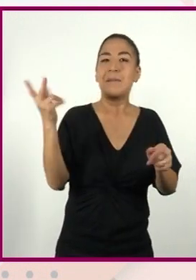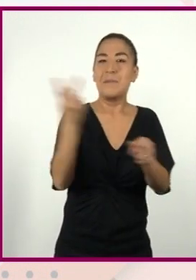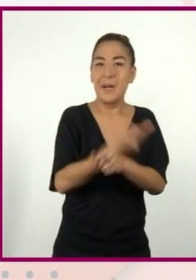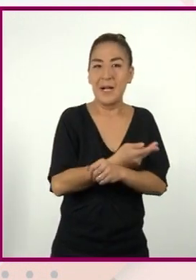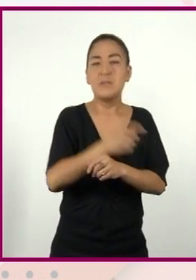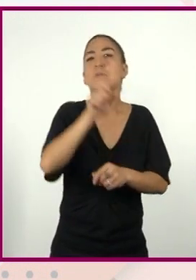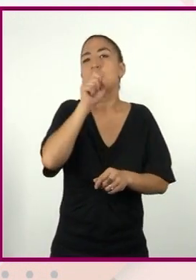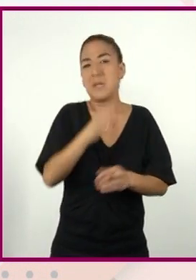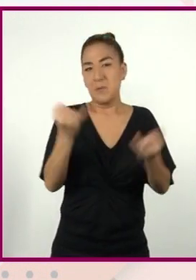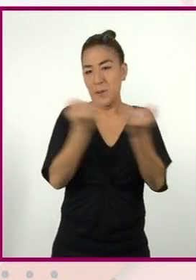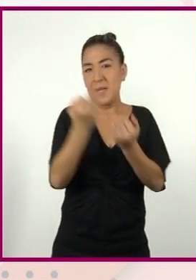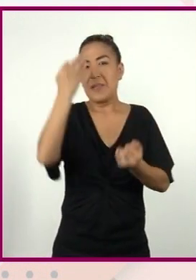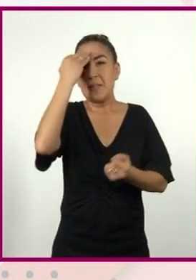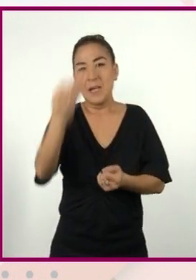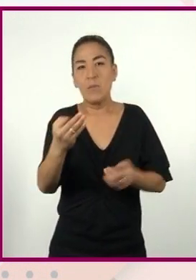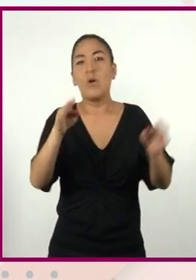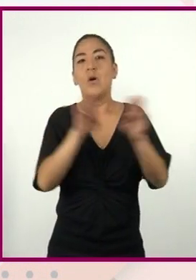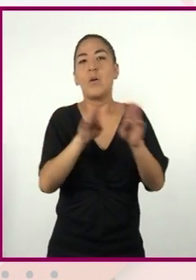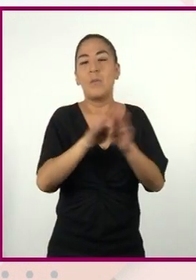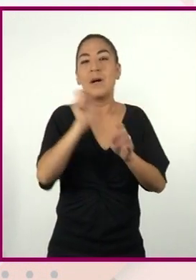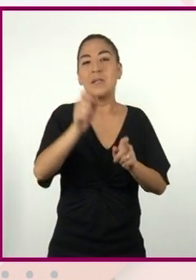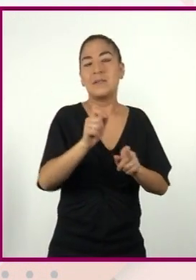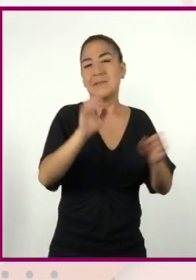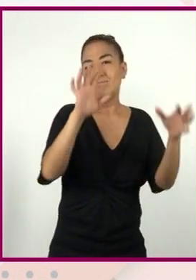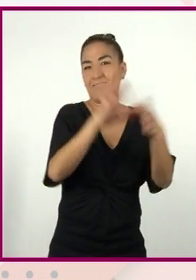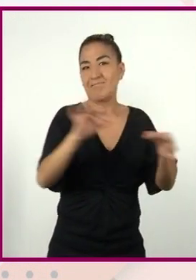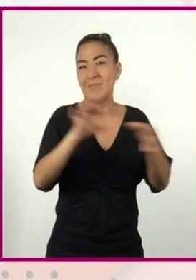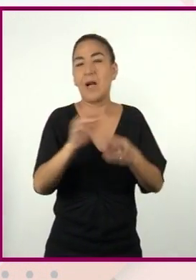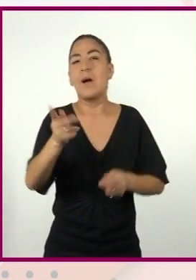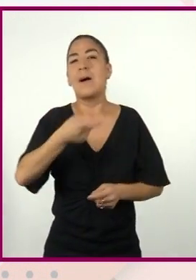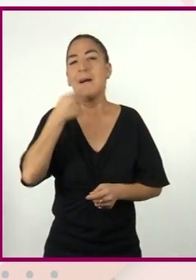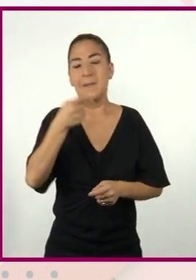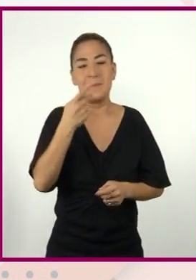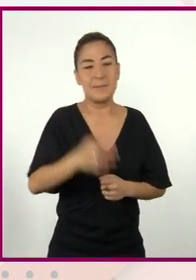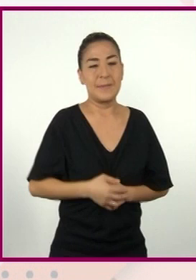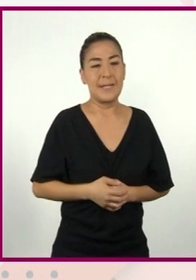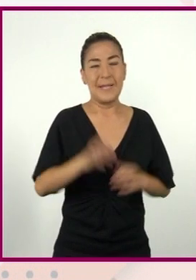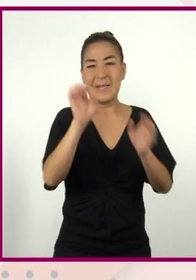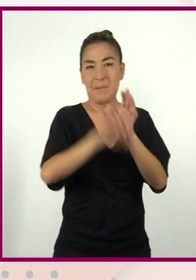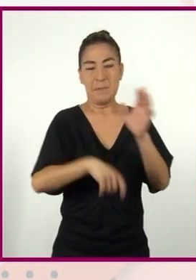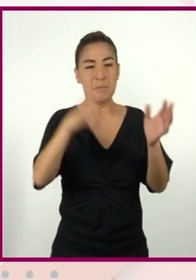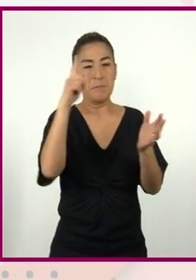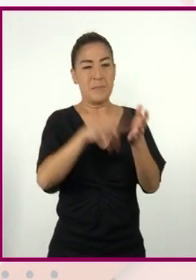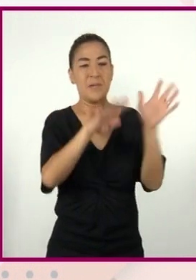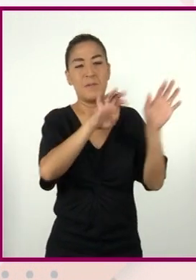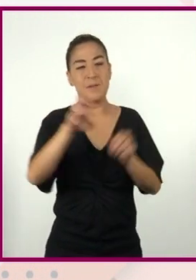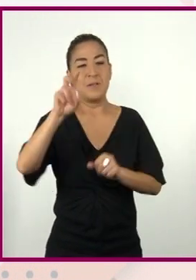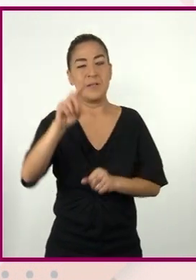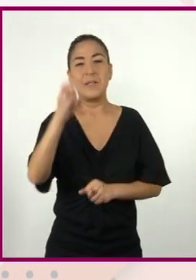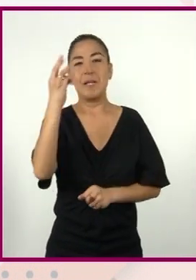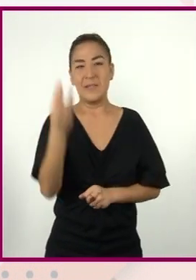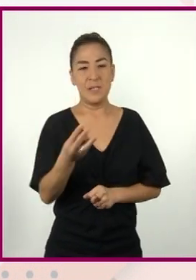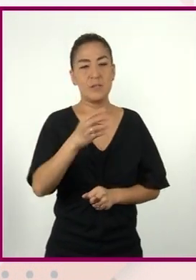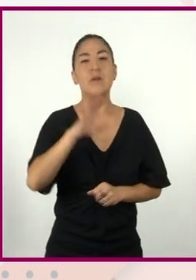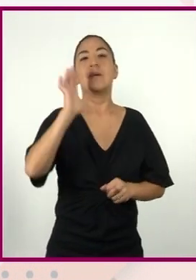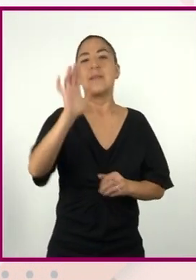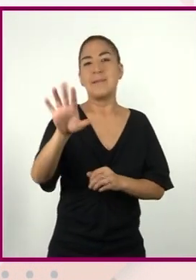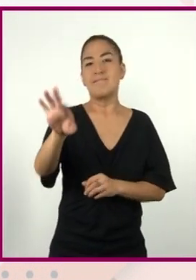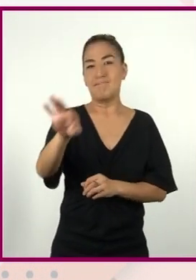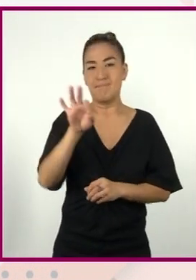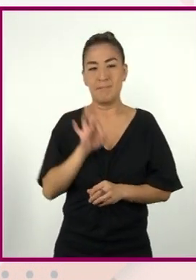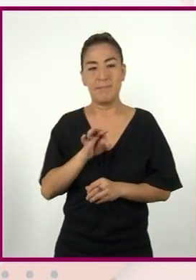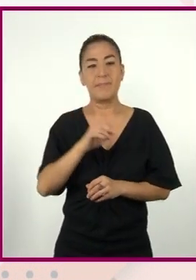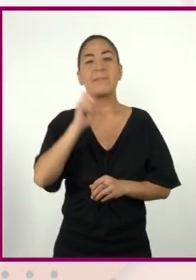tiempo que el momento del habla. Por ejemplo, en 1933 fue contratado